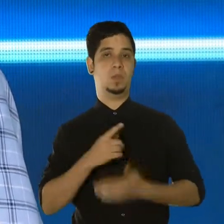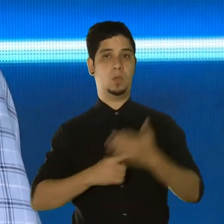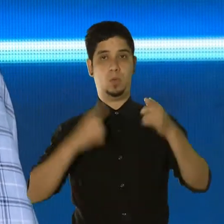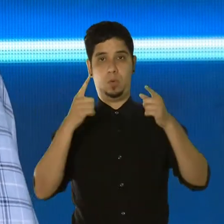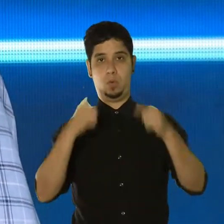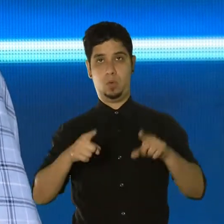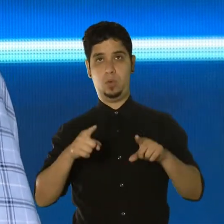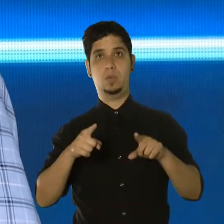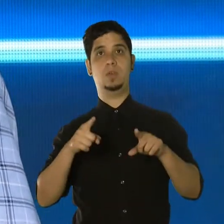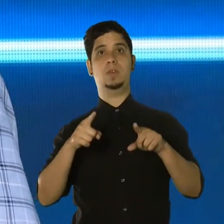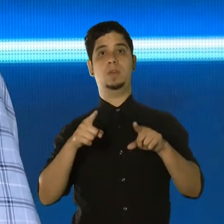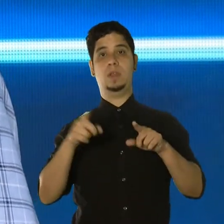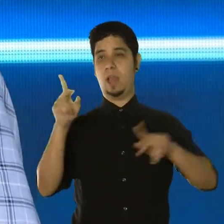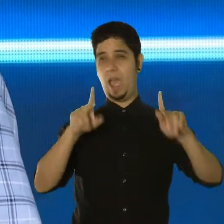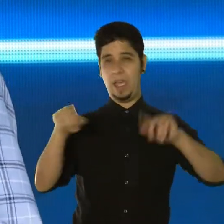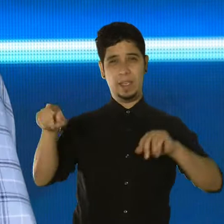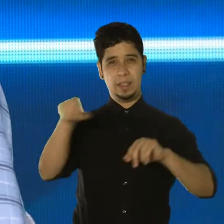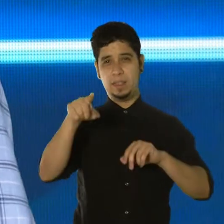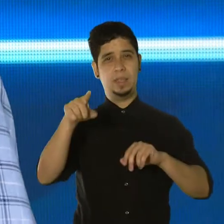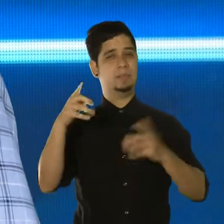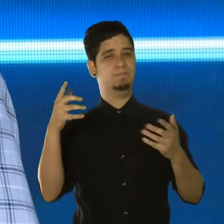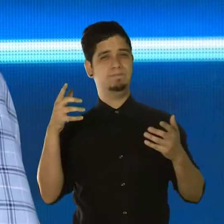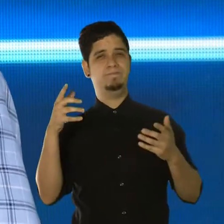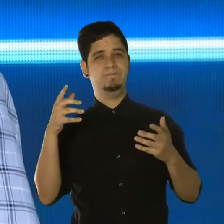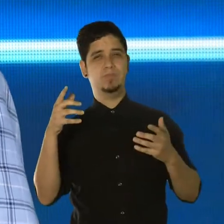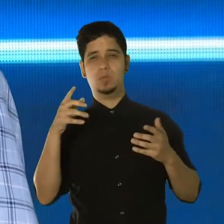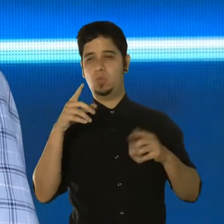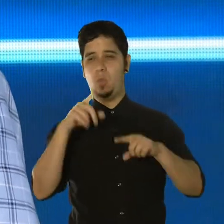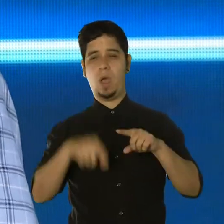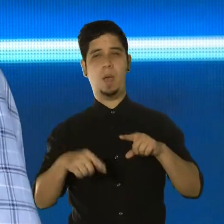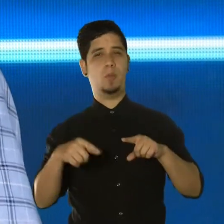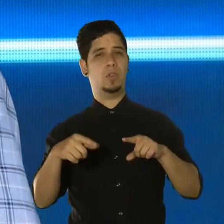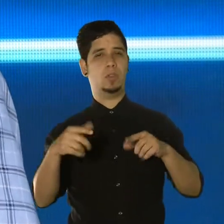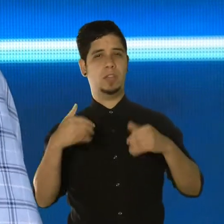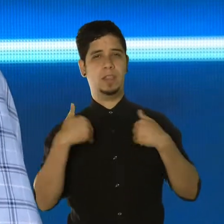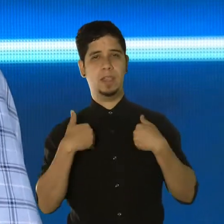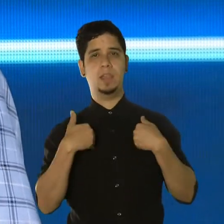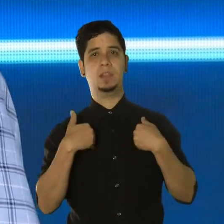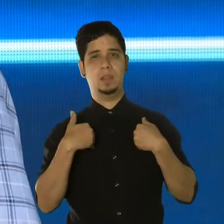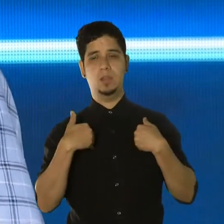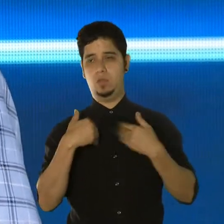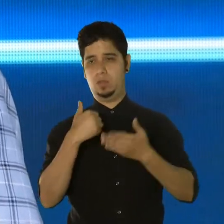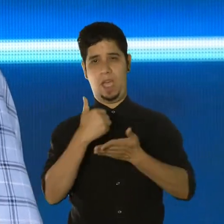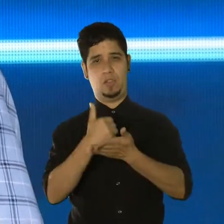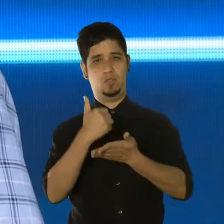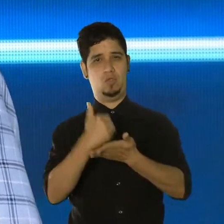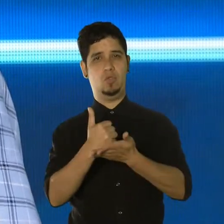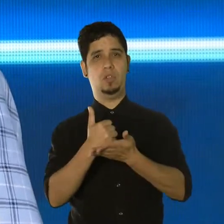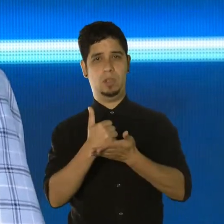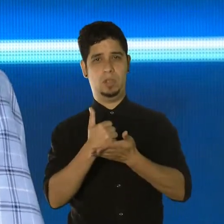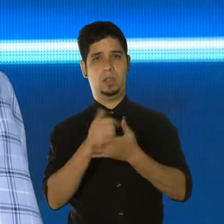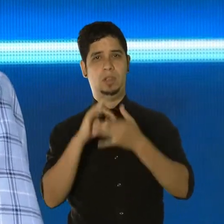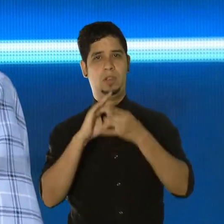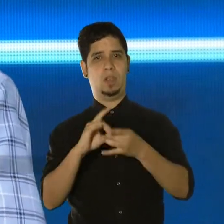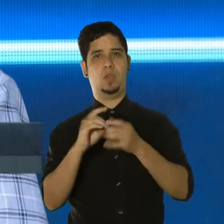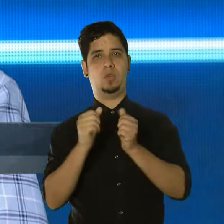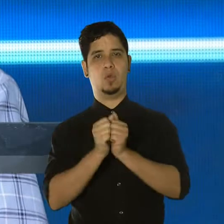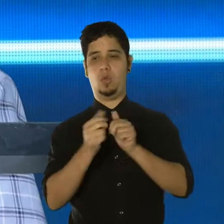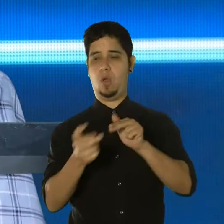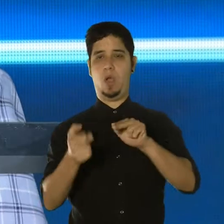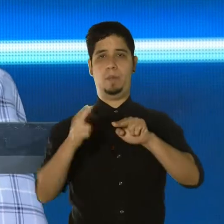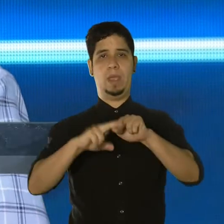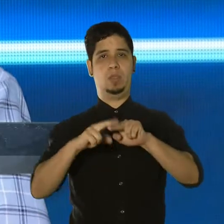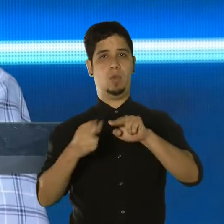estado huérfano de alguien que en alguna medida pueda ayudarle ante los aumentos constantes